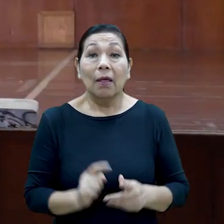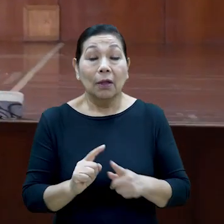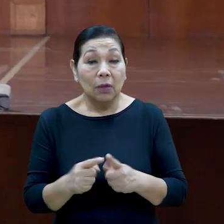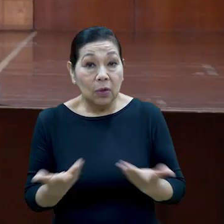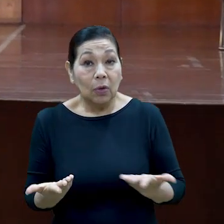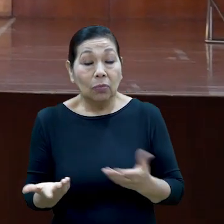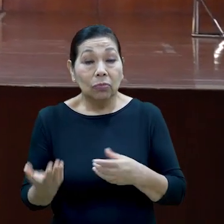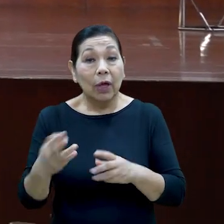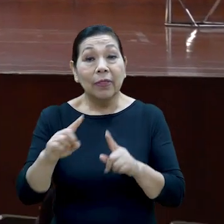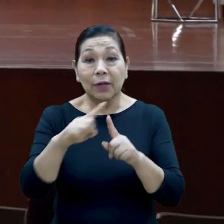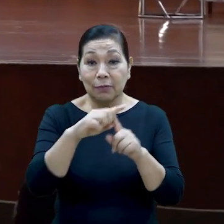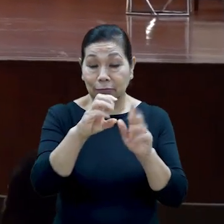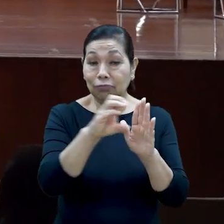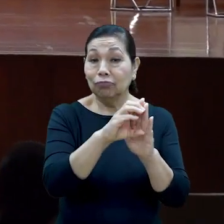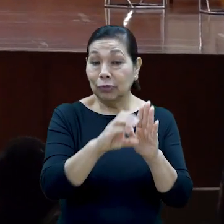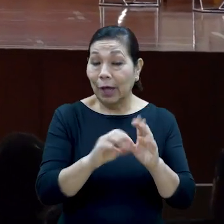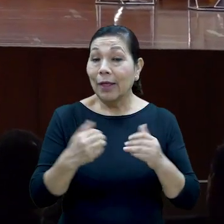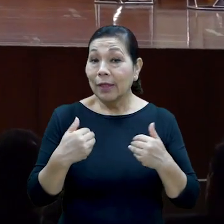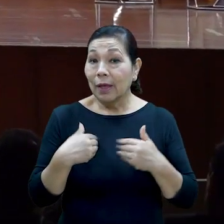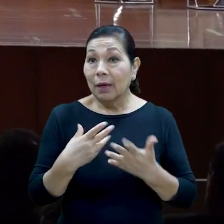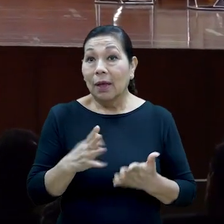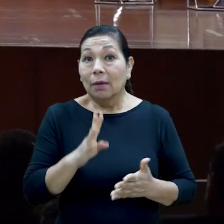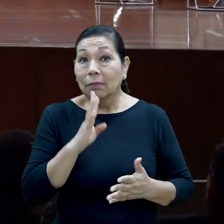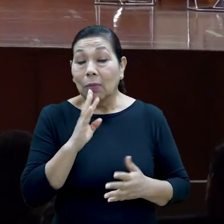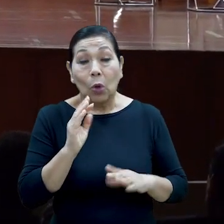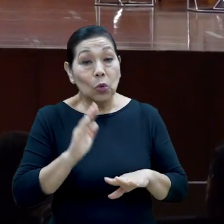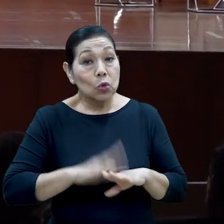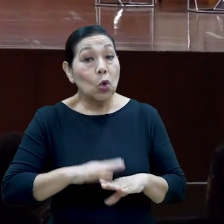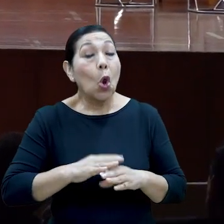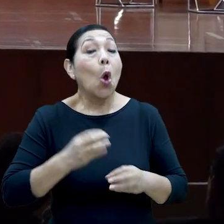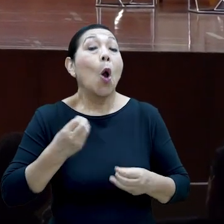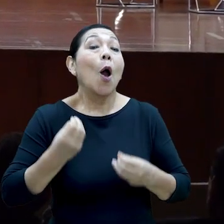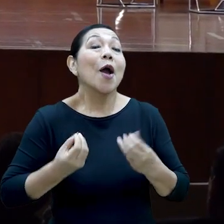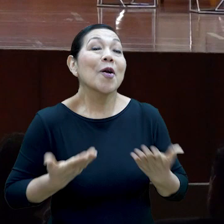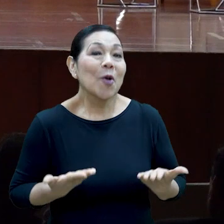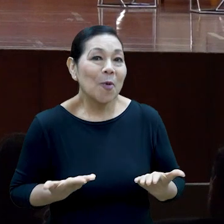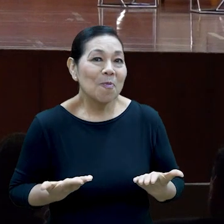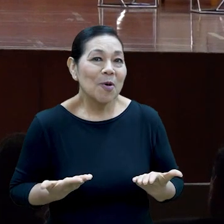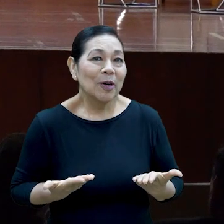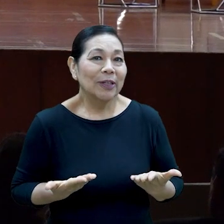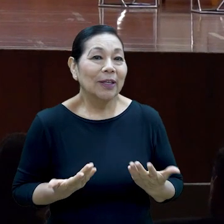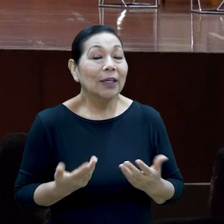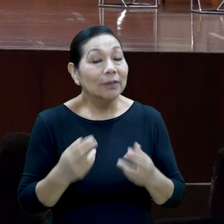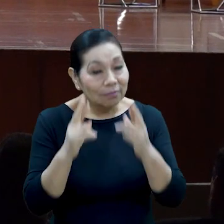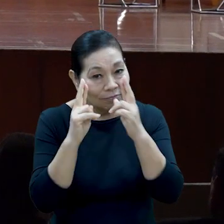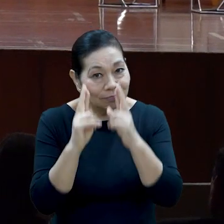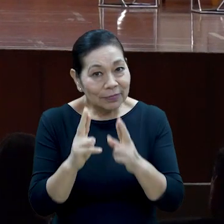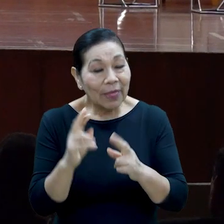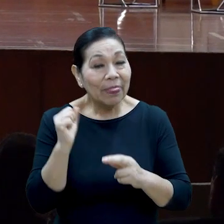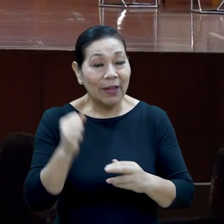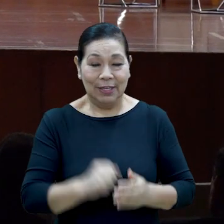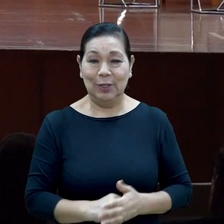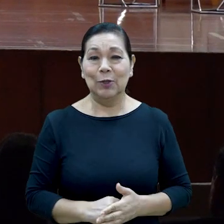nuestro país el Tribunal Constitucional tiene la última palabra respecto a cómo hay que interpretar los derechos.